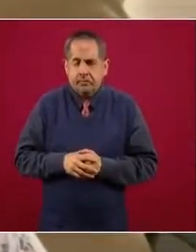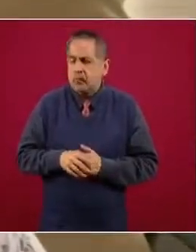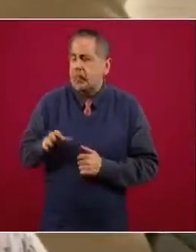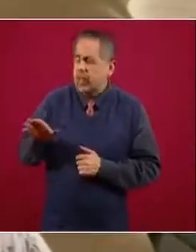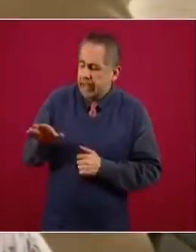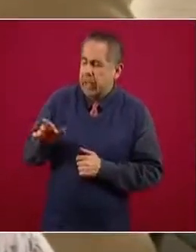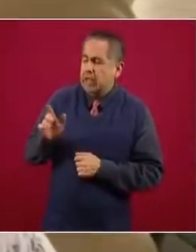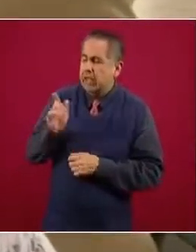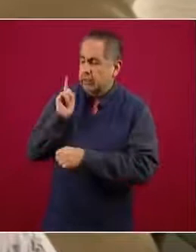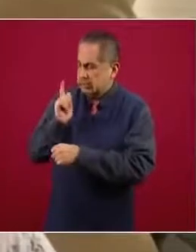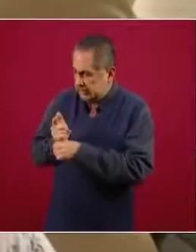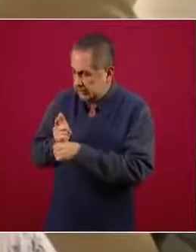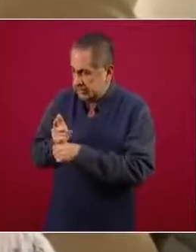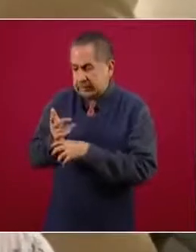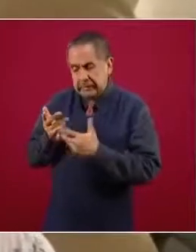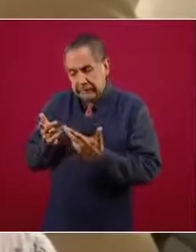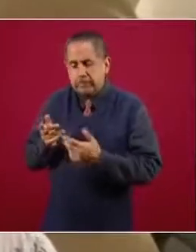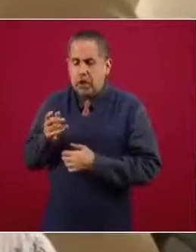Después